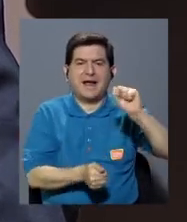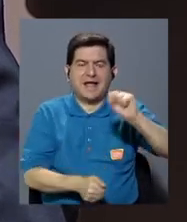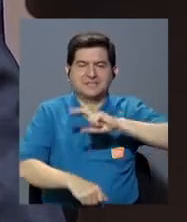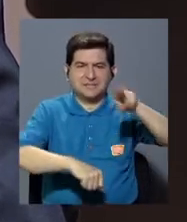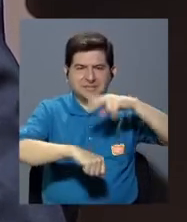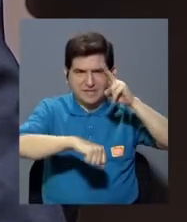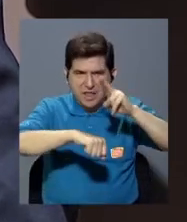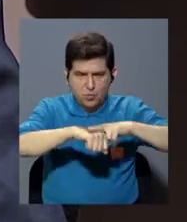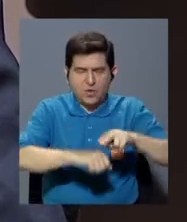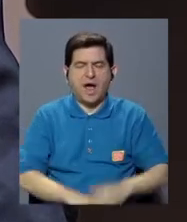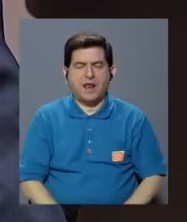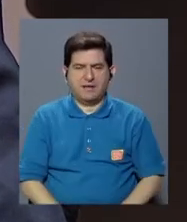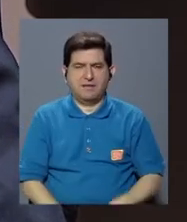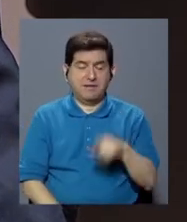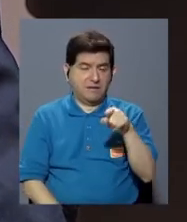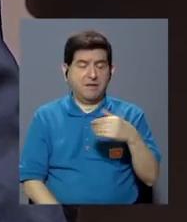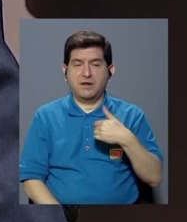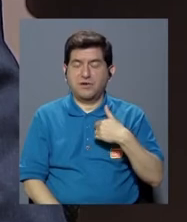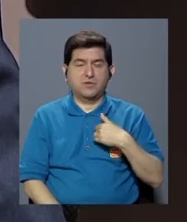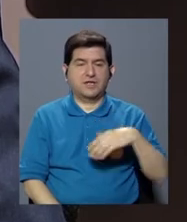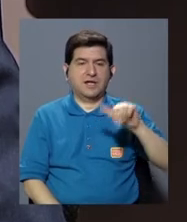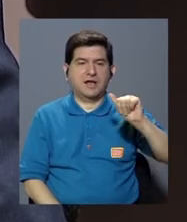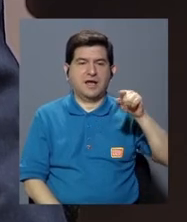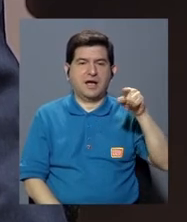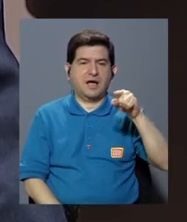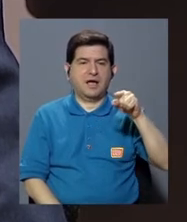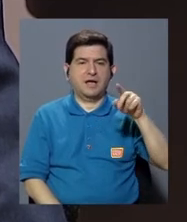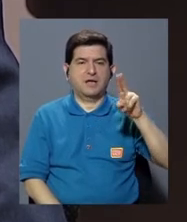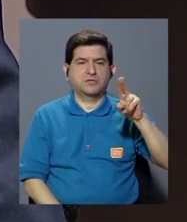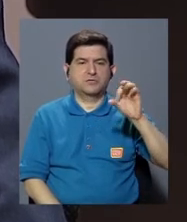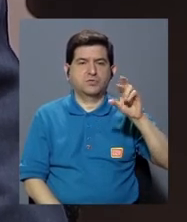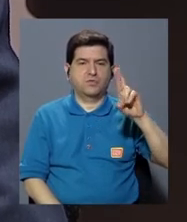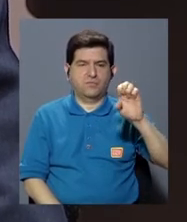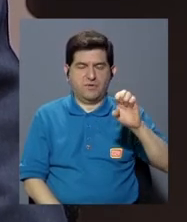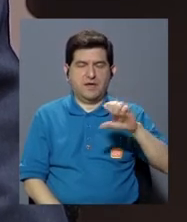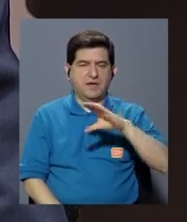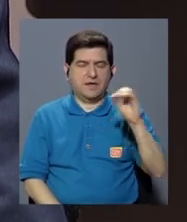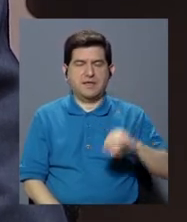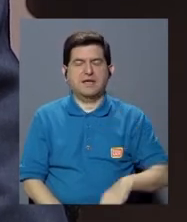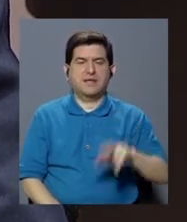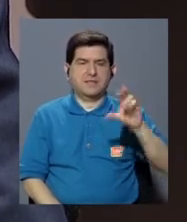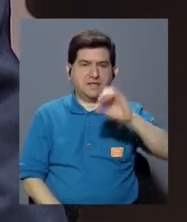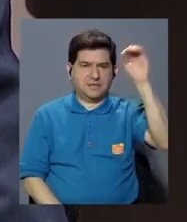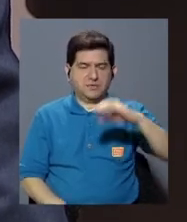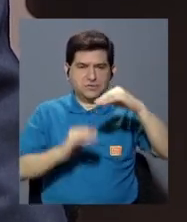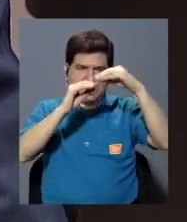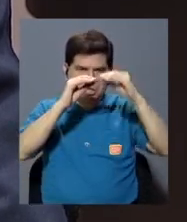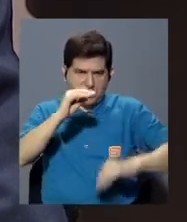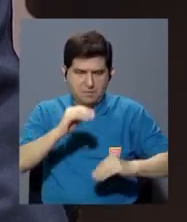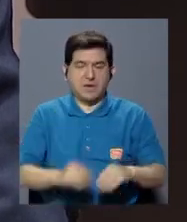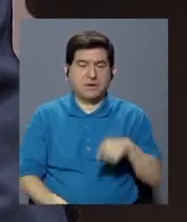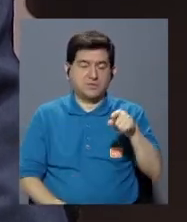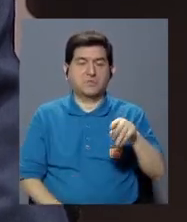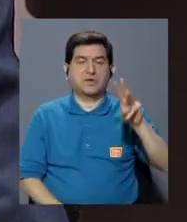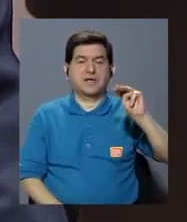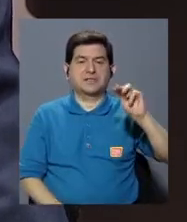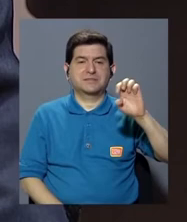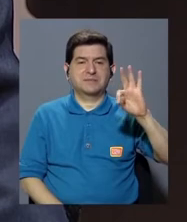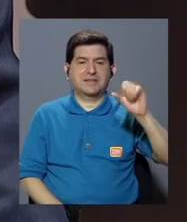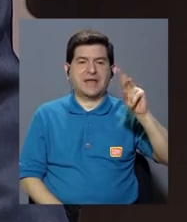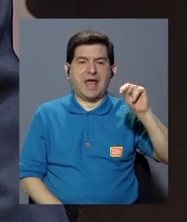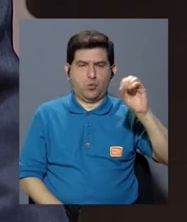natural. Uh-huh. Gas natural licuado que no tiene azufre y que tiene 30% menos de emisiones porque es básicamente